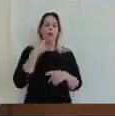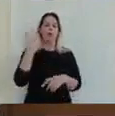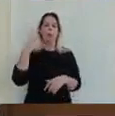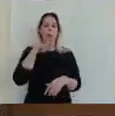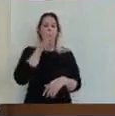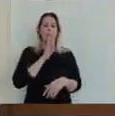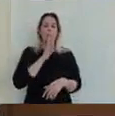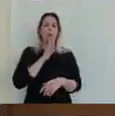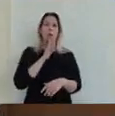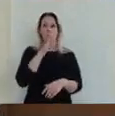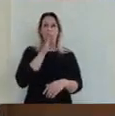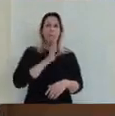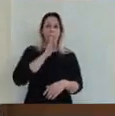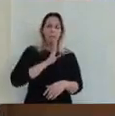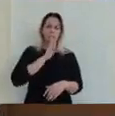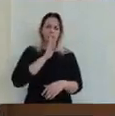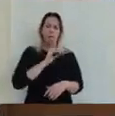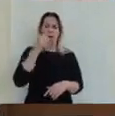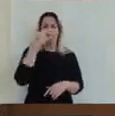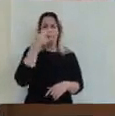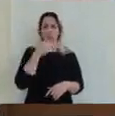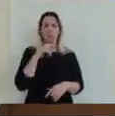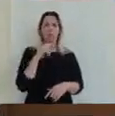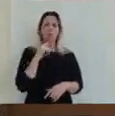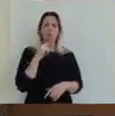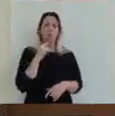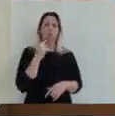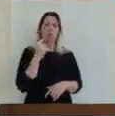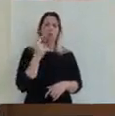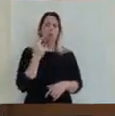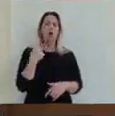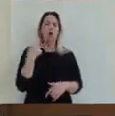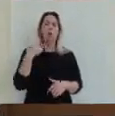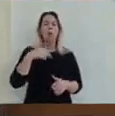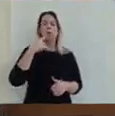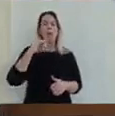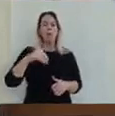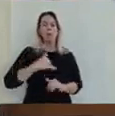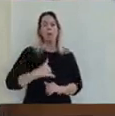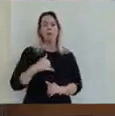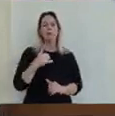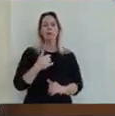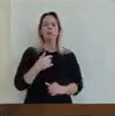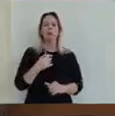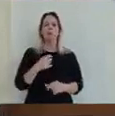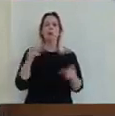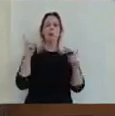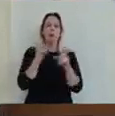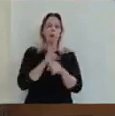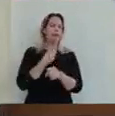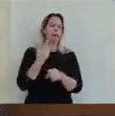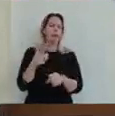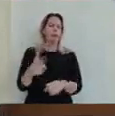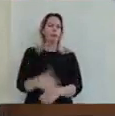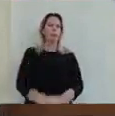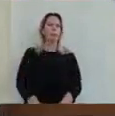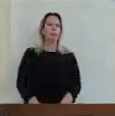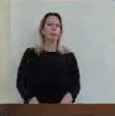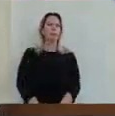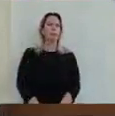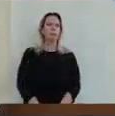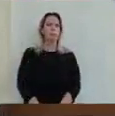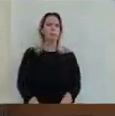semejante indignación. Pero bueno, vamos a hacer la denuncia, no hay ni un inconveniente, yo no quería llegar a esto, pero usted